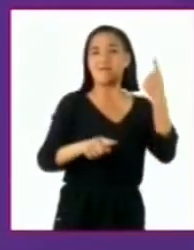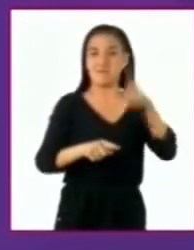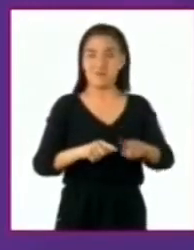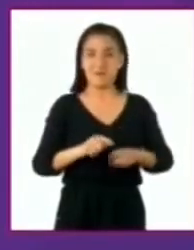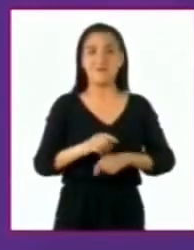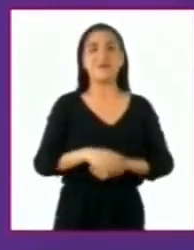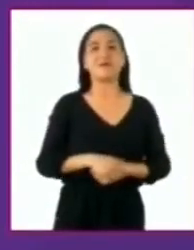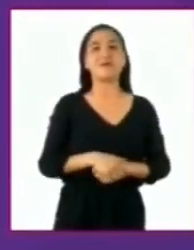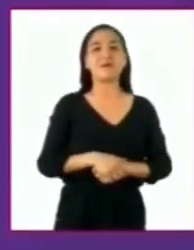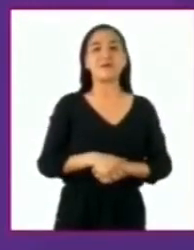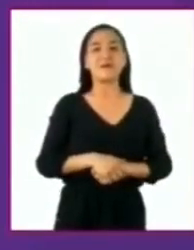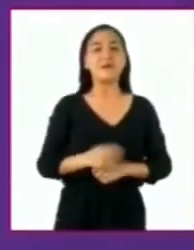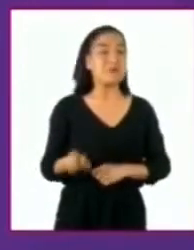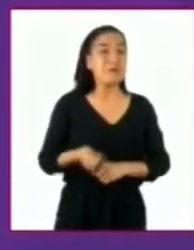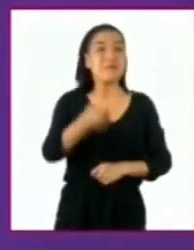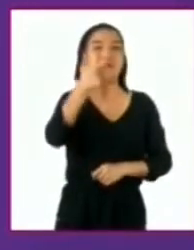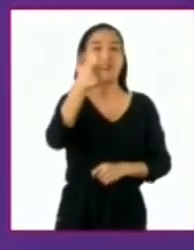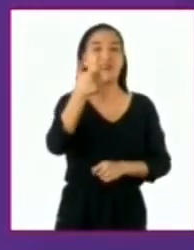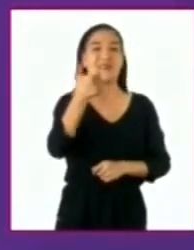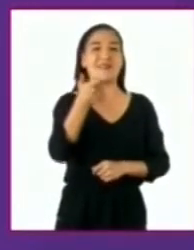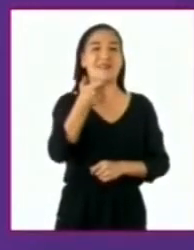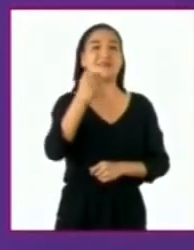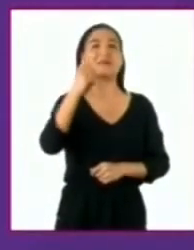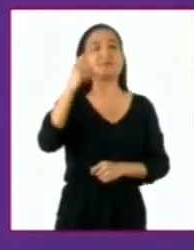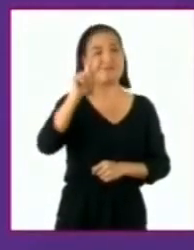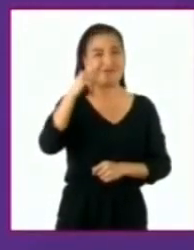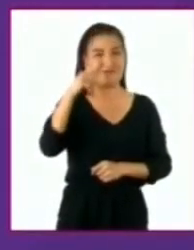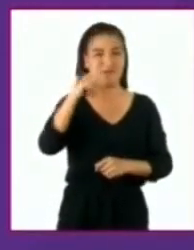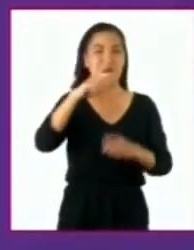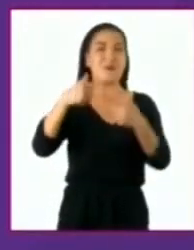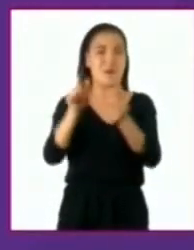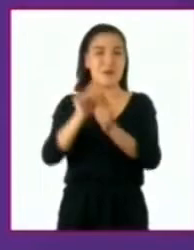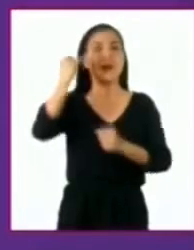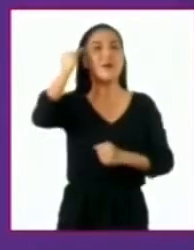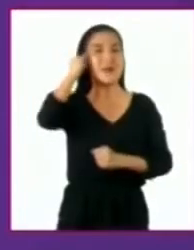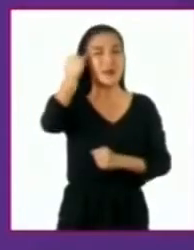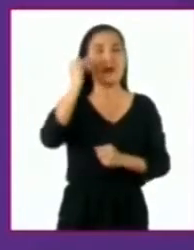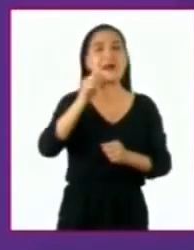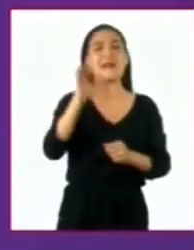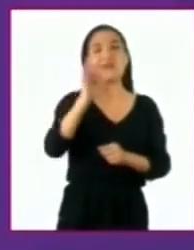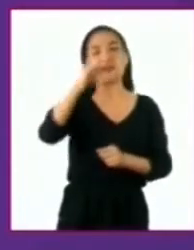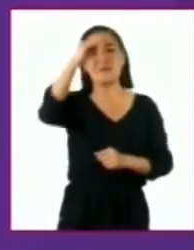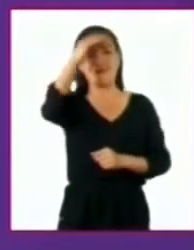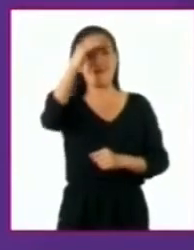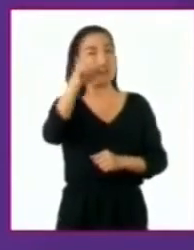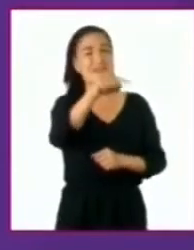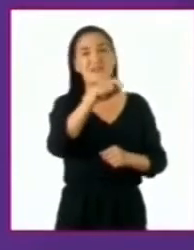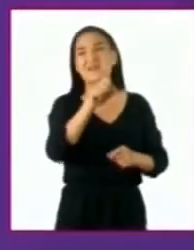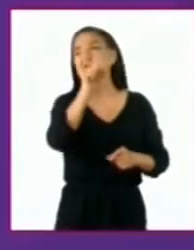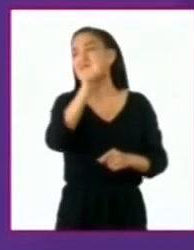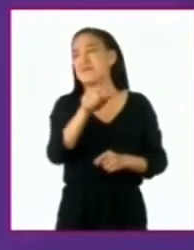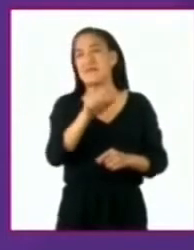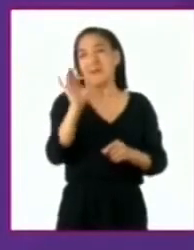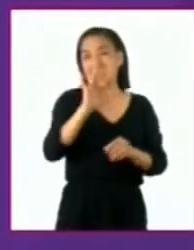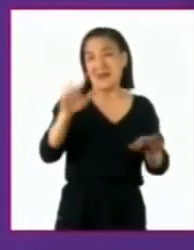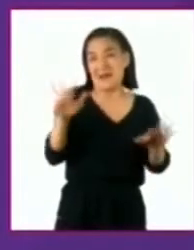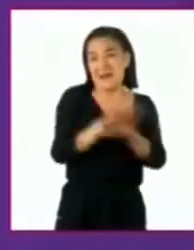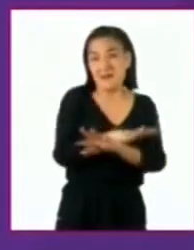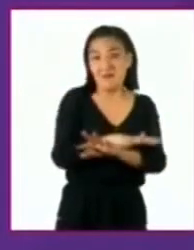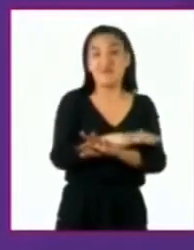en un primer momento los indígenas podían pensar que el sistema no iba a cambiar mucho. Fue